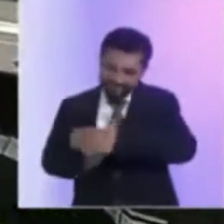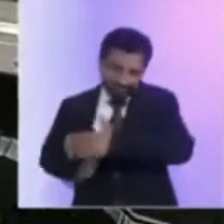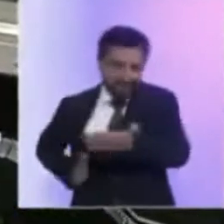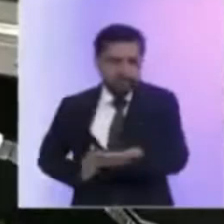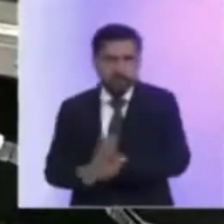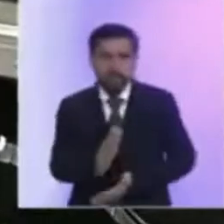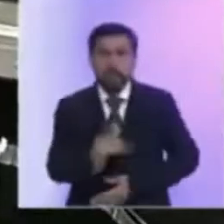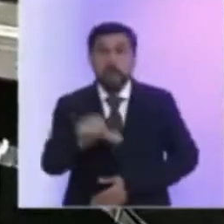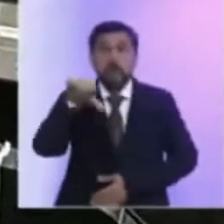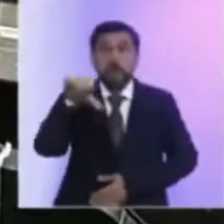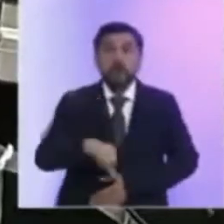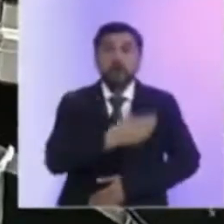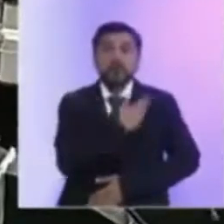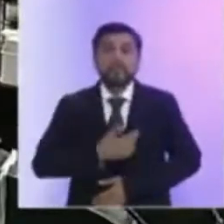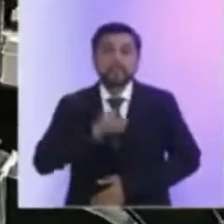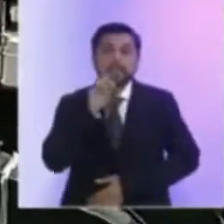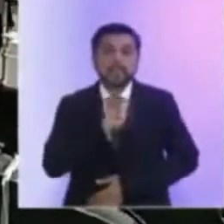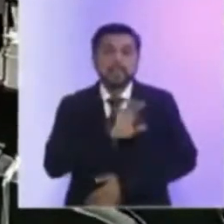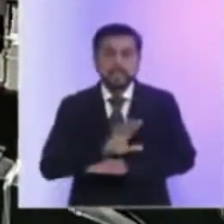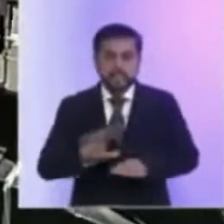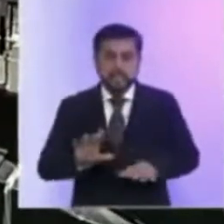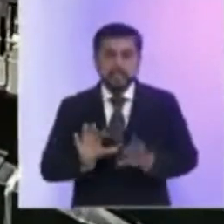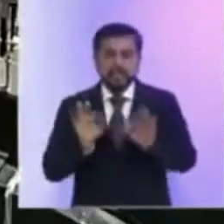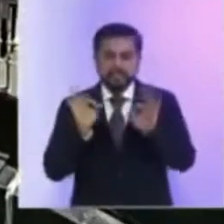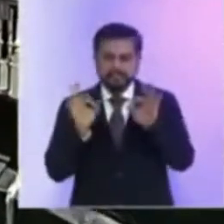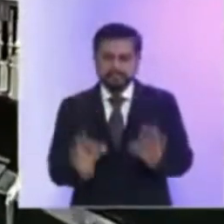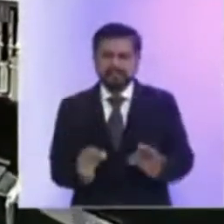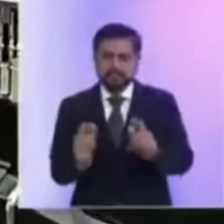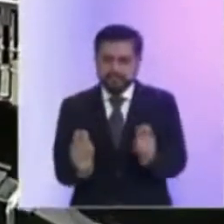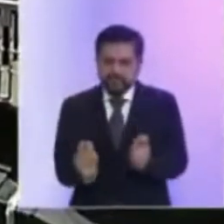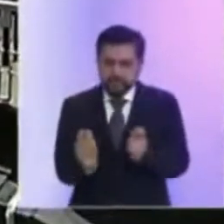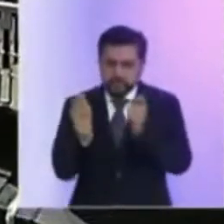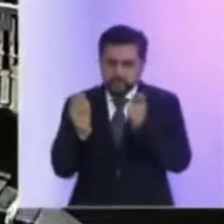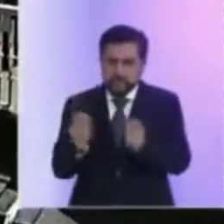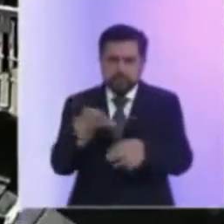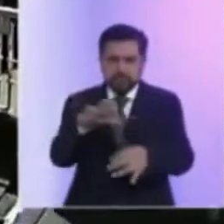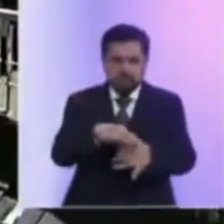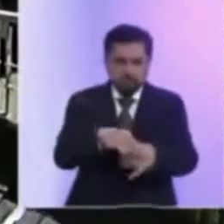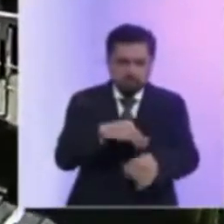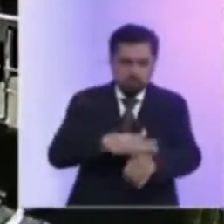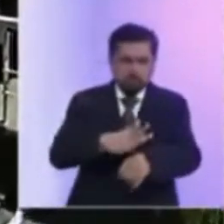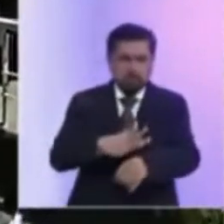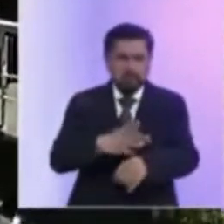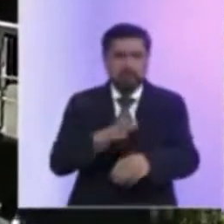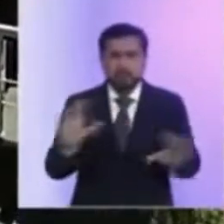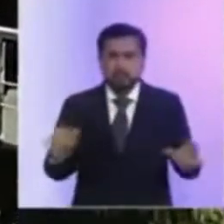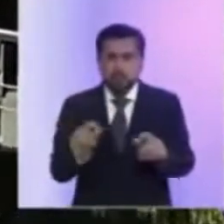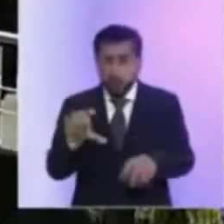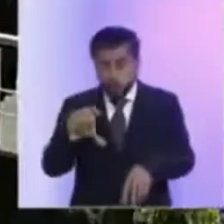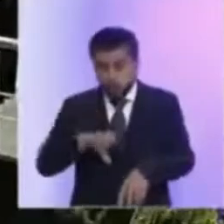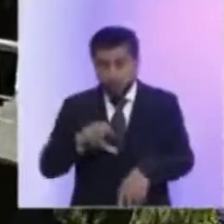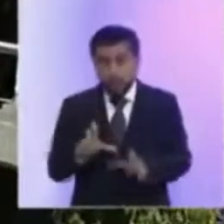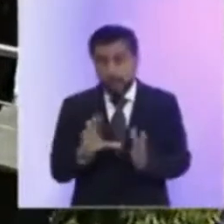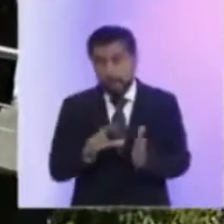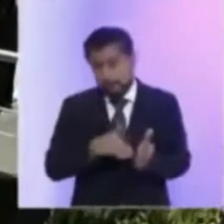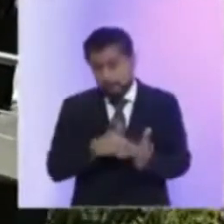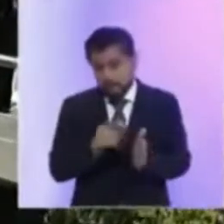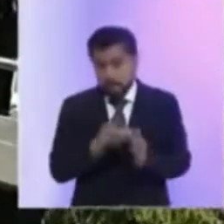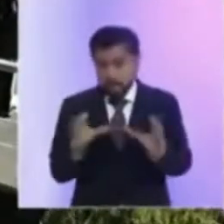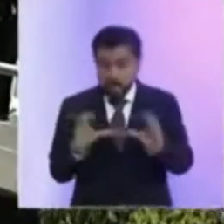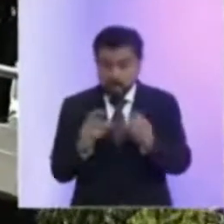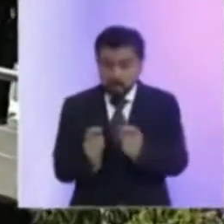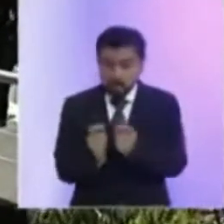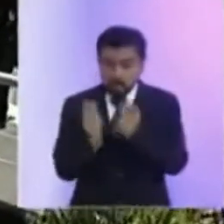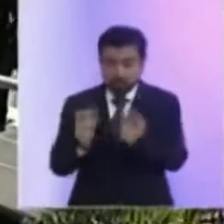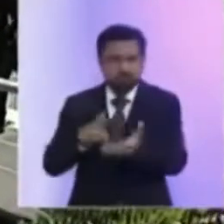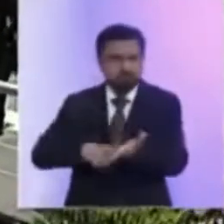una presidenta mujer oficialmente ya electa y que además va a tener en su gabinete a muchas